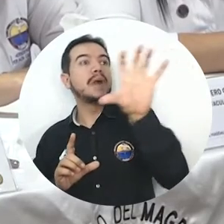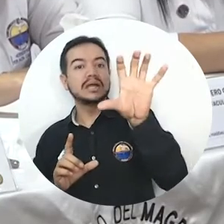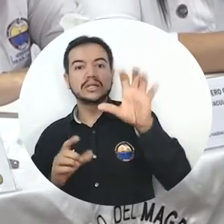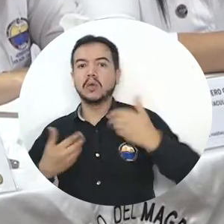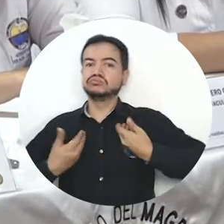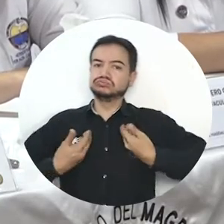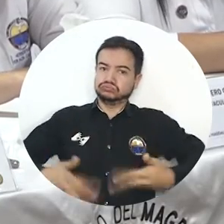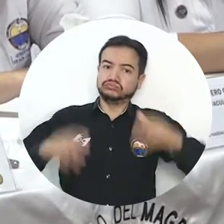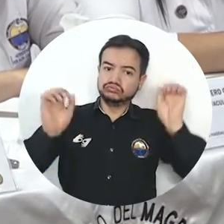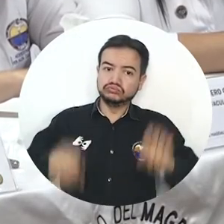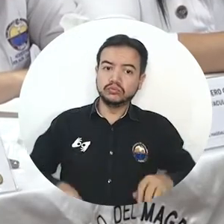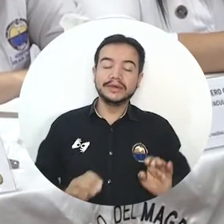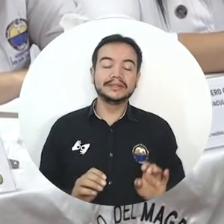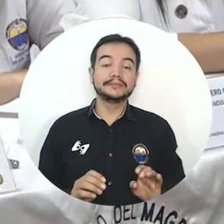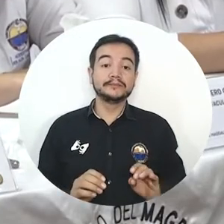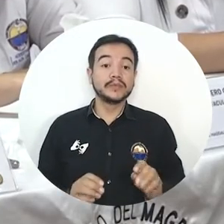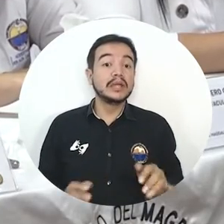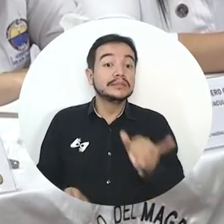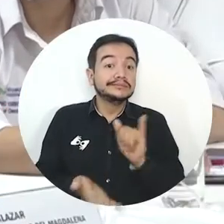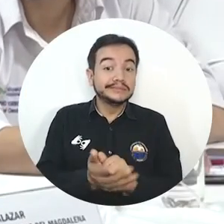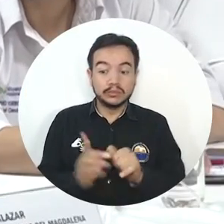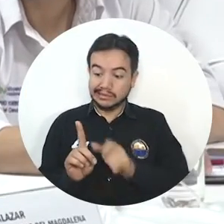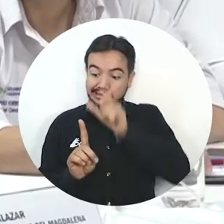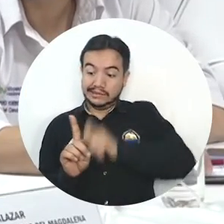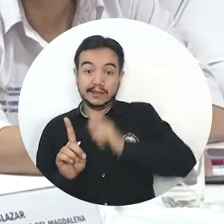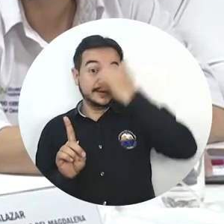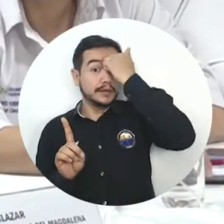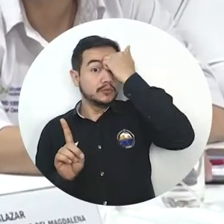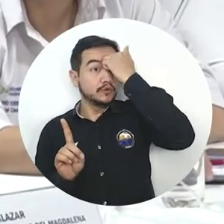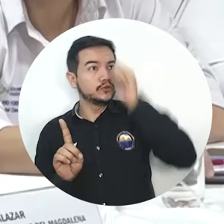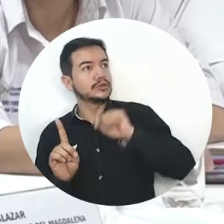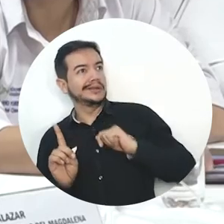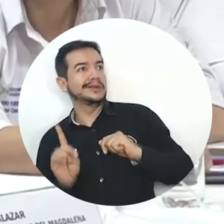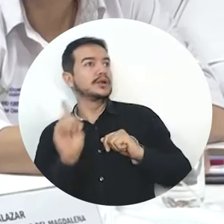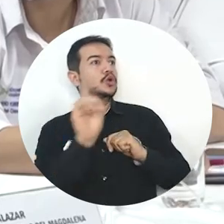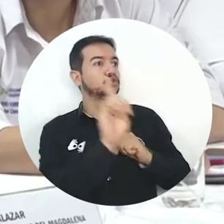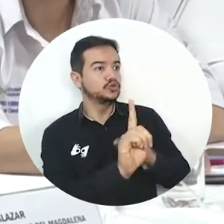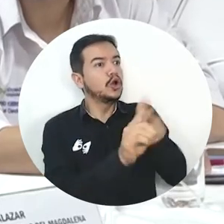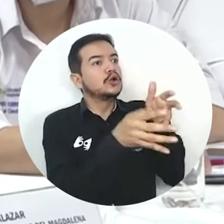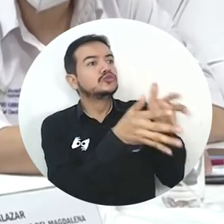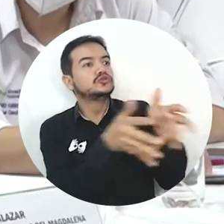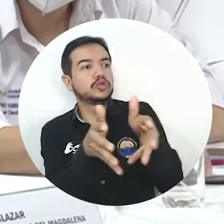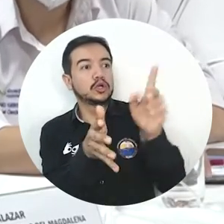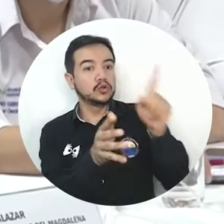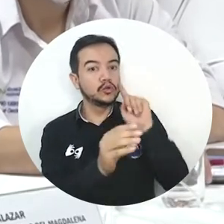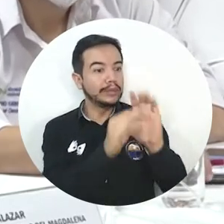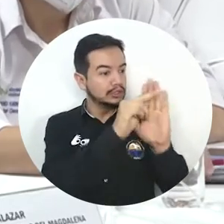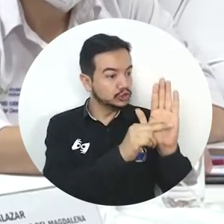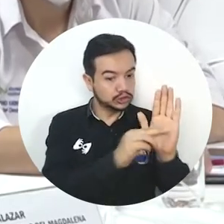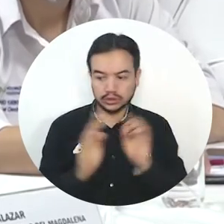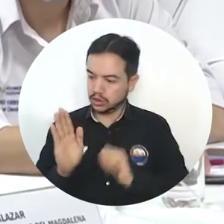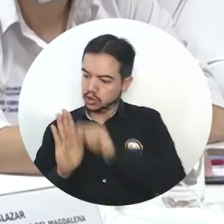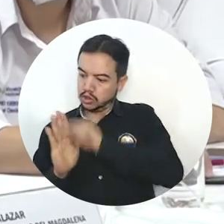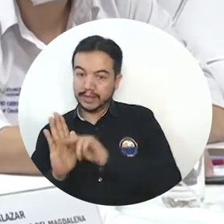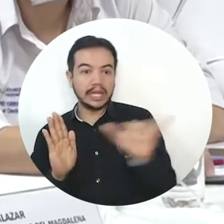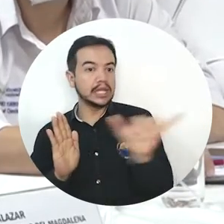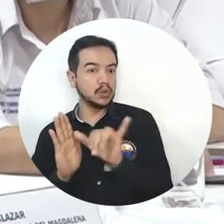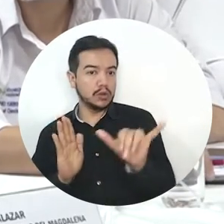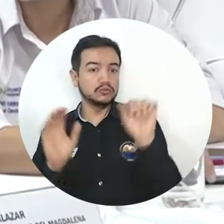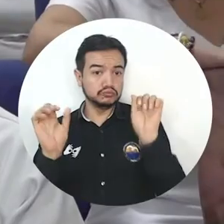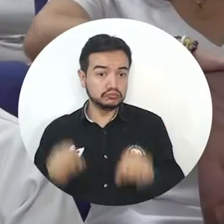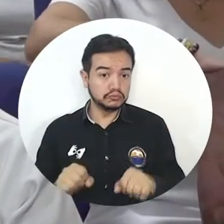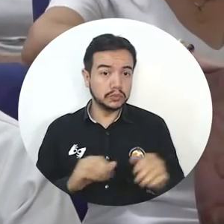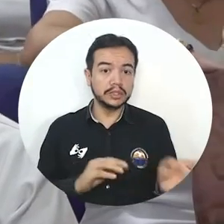o enfermera y les sale una oportunidad en cualquiera de los países del Mercosur. Que un profesor nuestro va a ir a parte de esas universidades a impartir cursos allá porque hay cursos